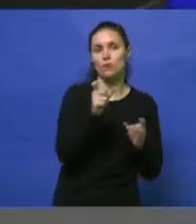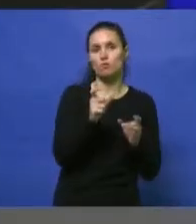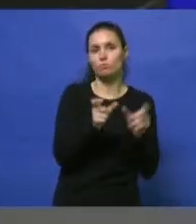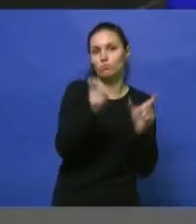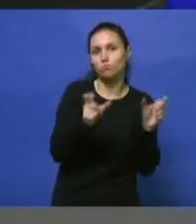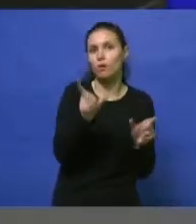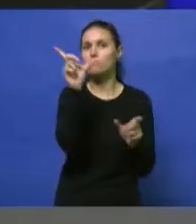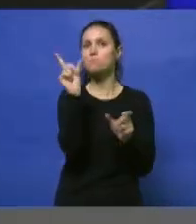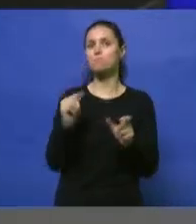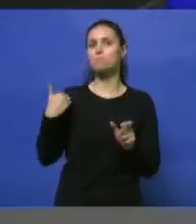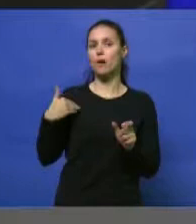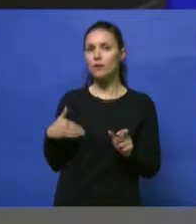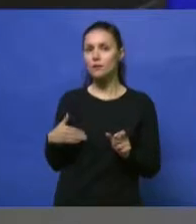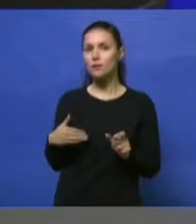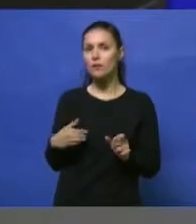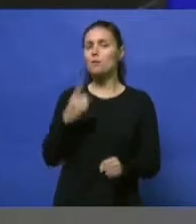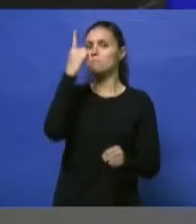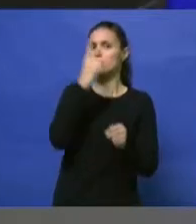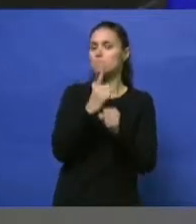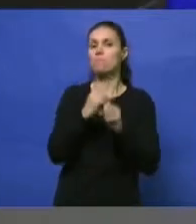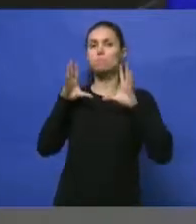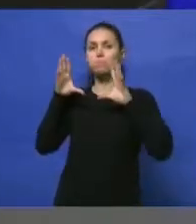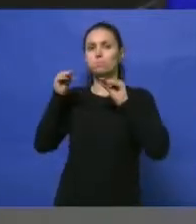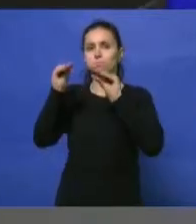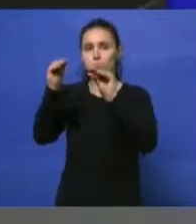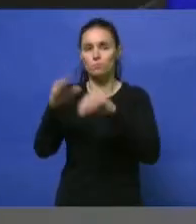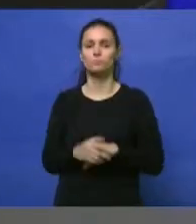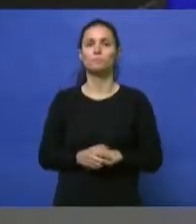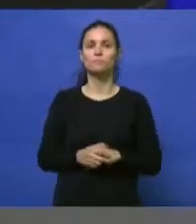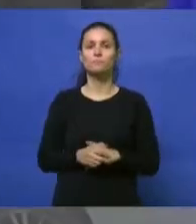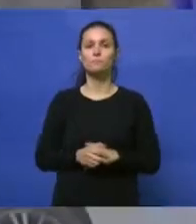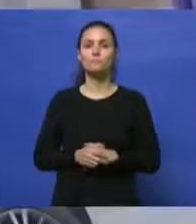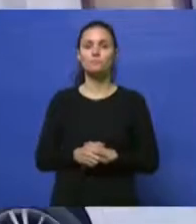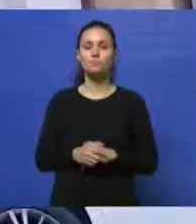por primera vez salieron a protestar.